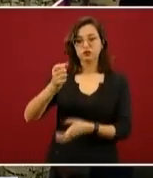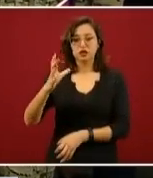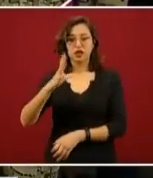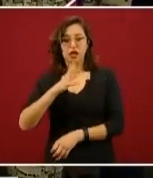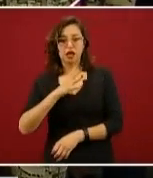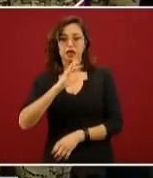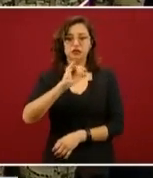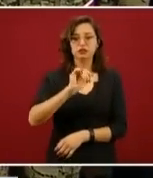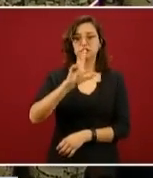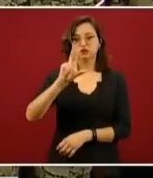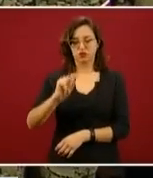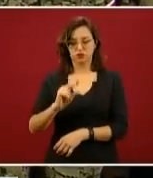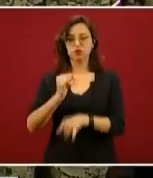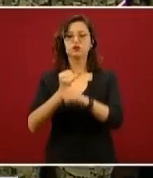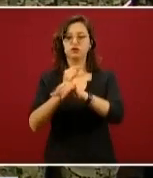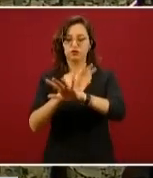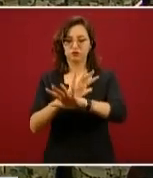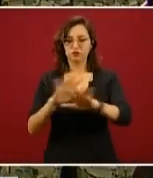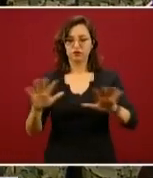el financiamiento